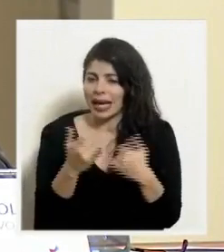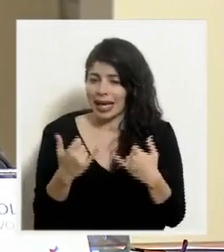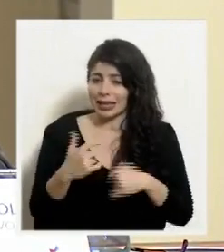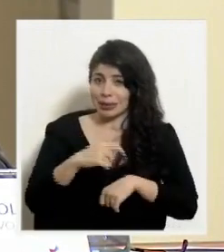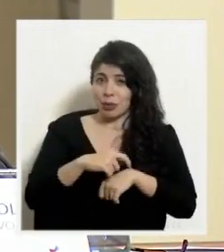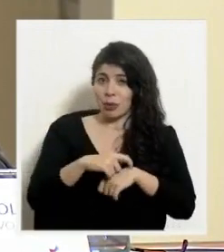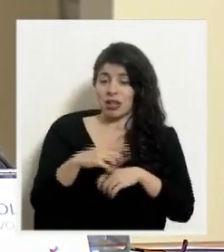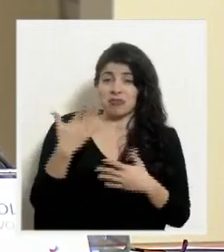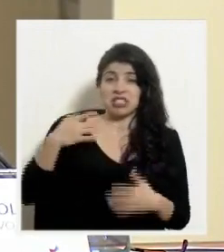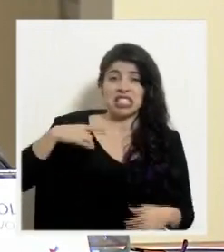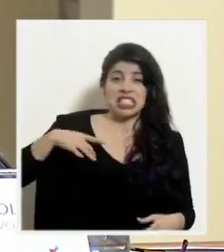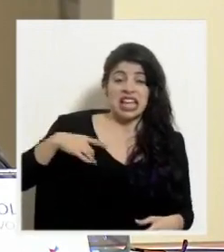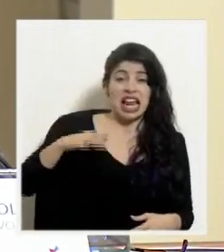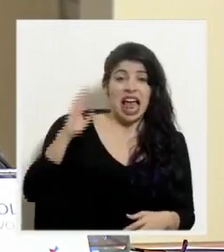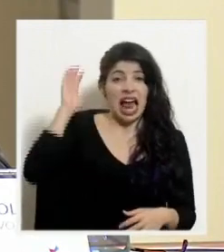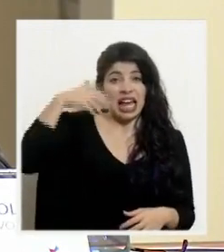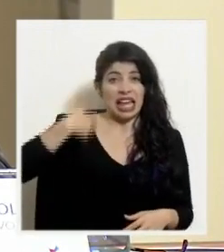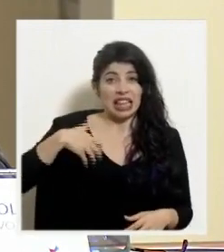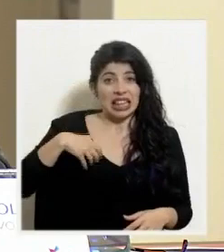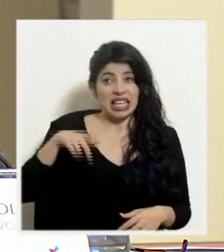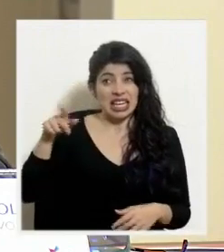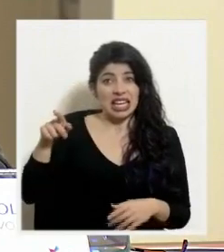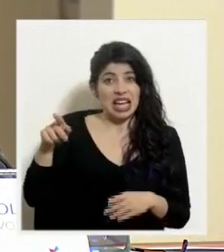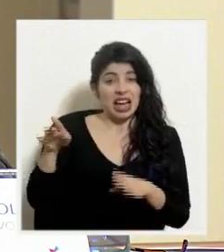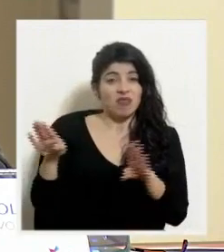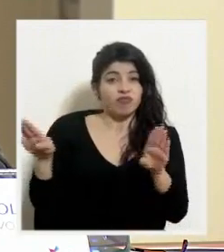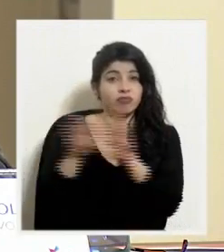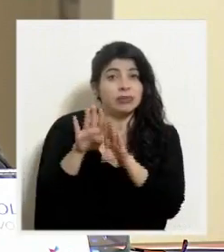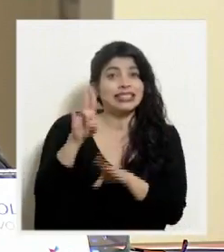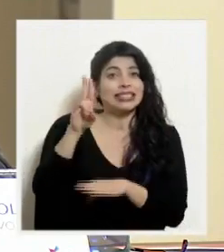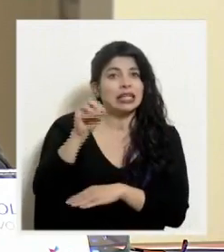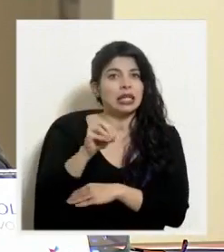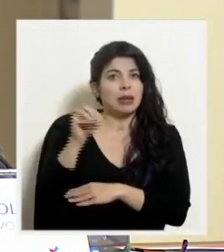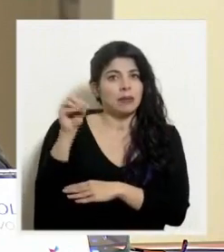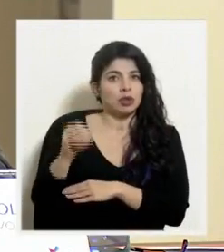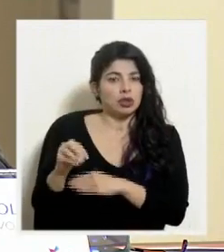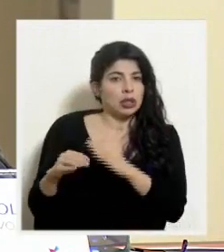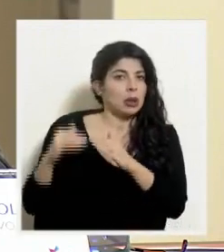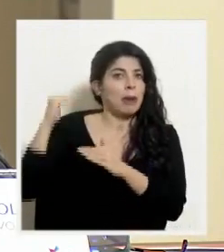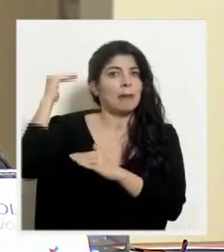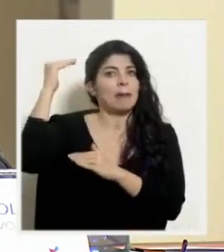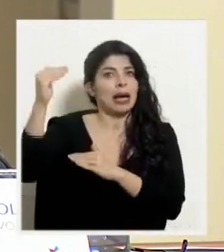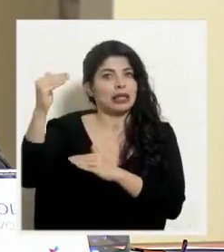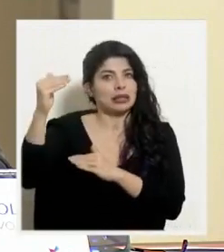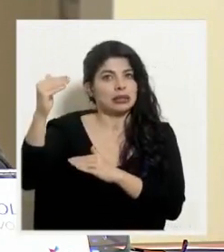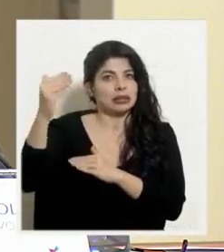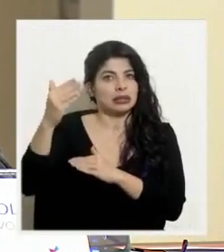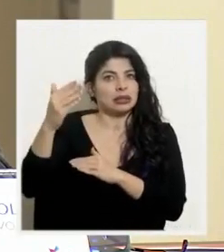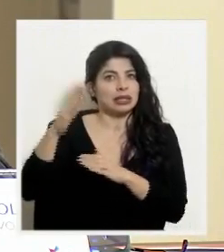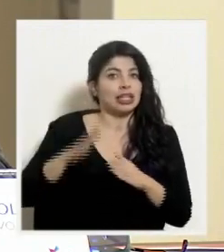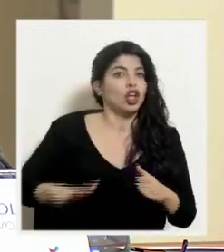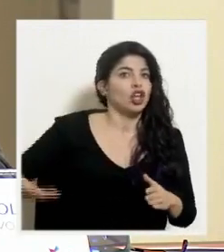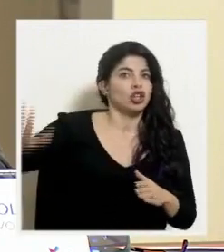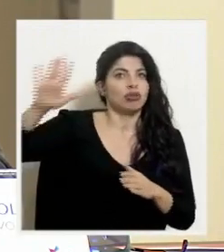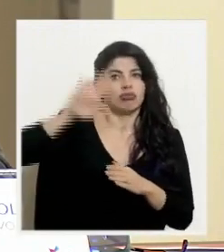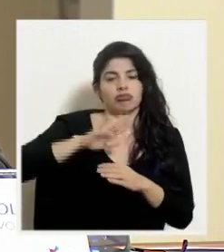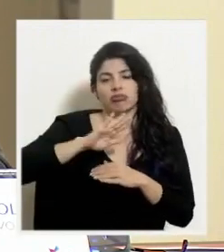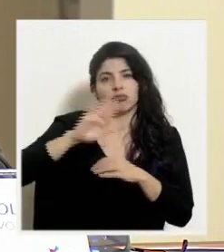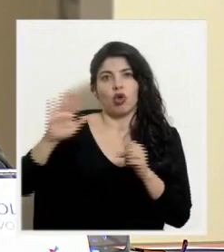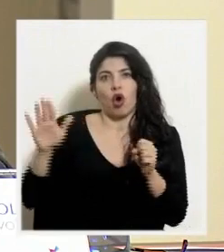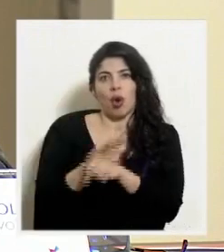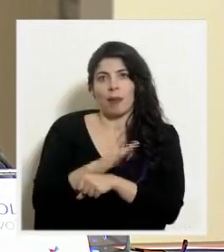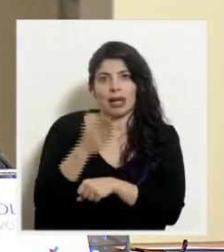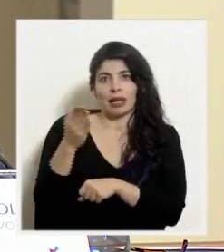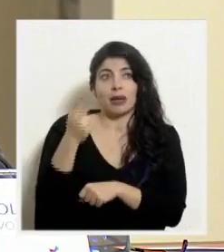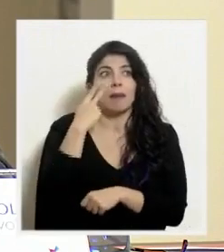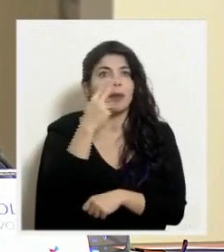países como Chile, Argentina, tienen cierres del 70% más de su territorio, totales. Lo vimos